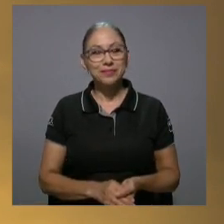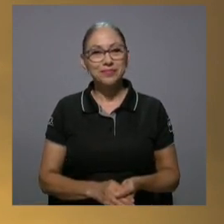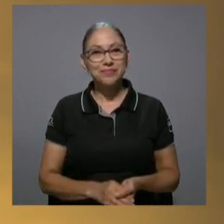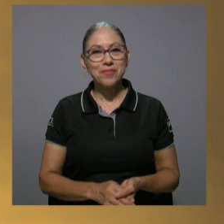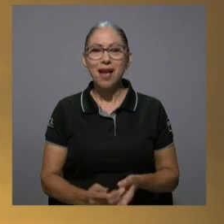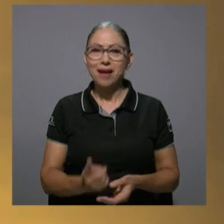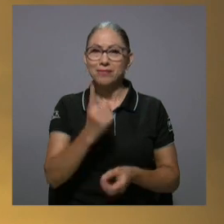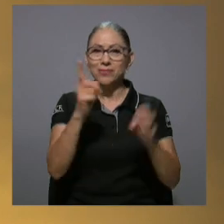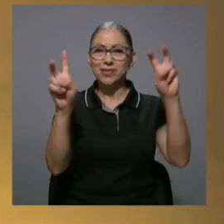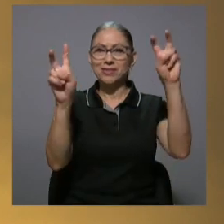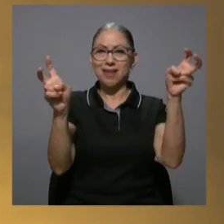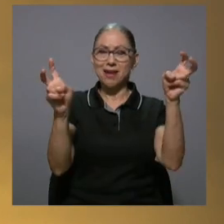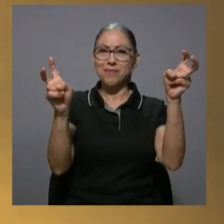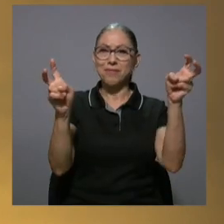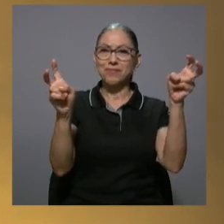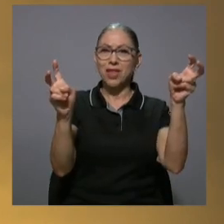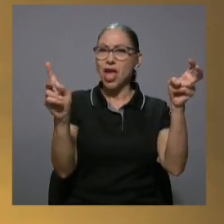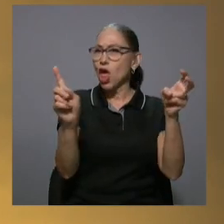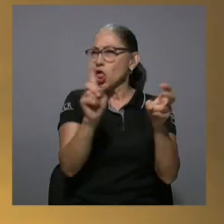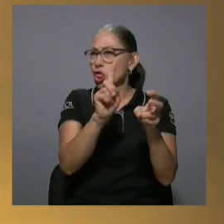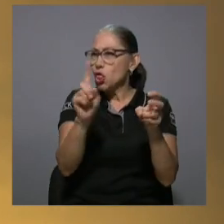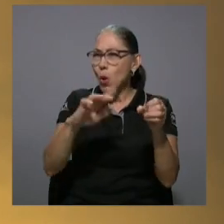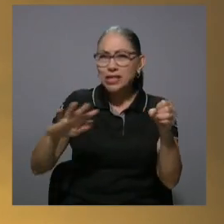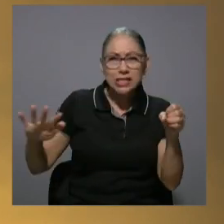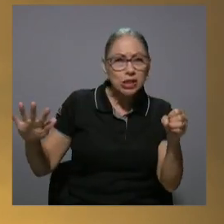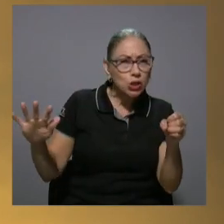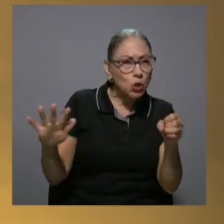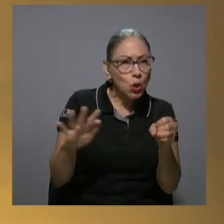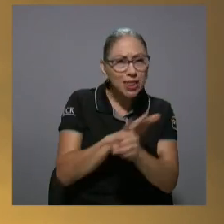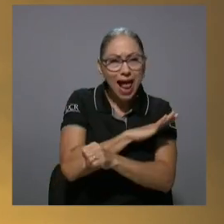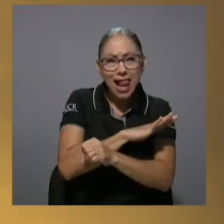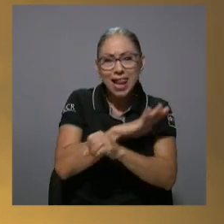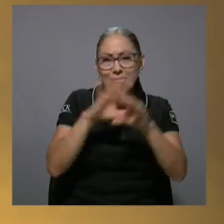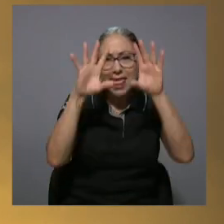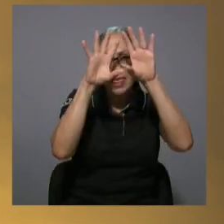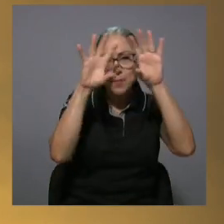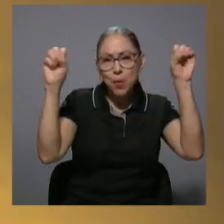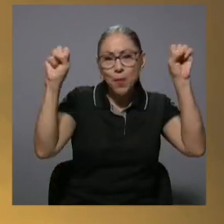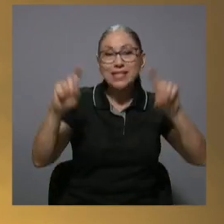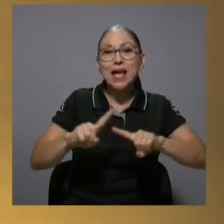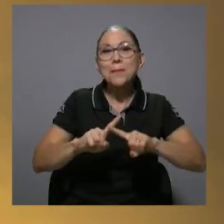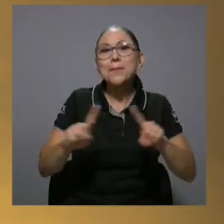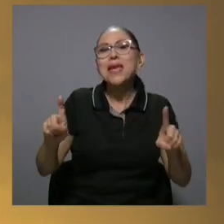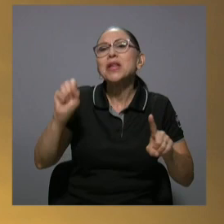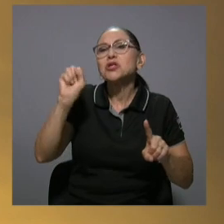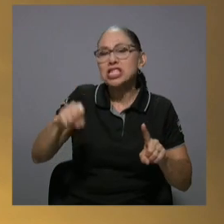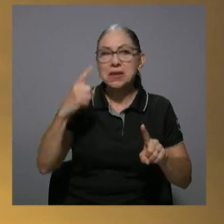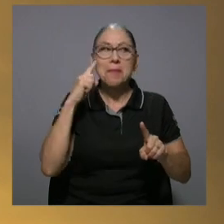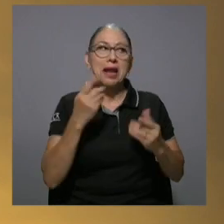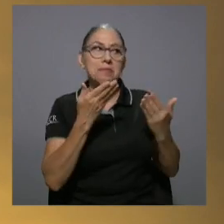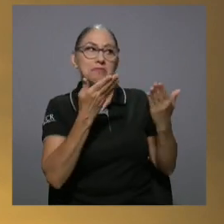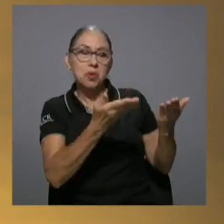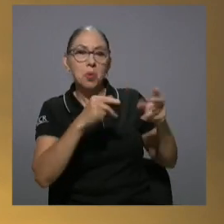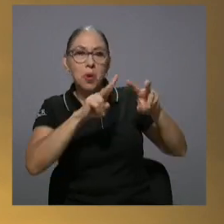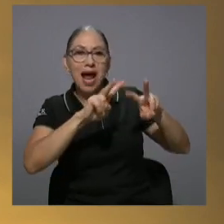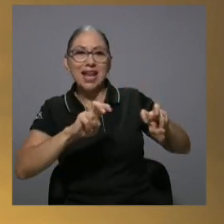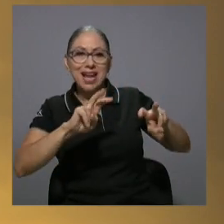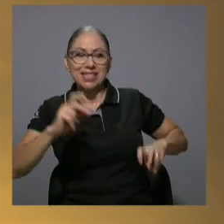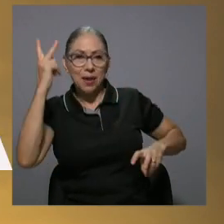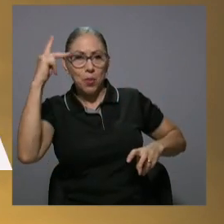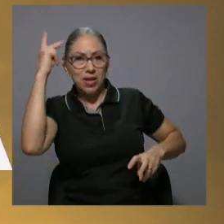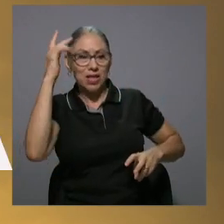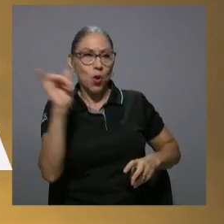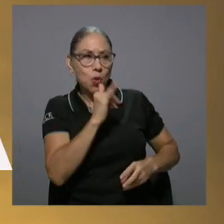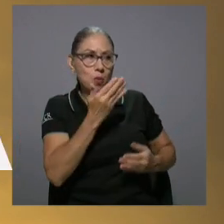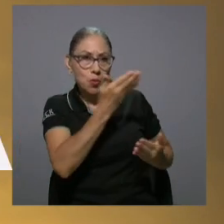Hay un tema que no es totalmente de diplomacia, pero sí es para un analista político como Eduardo, que son